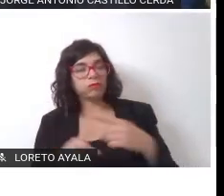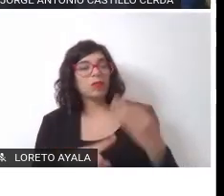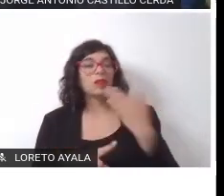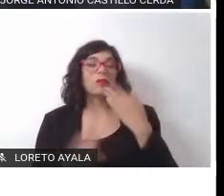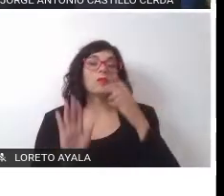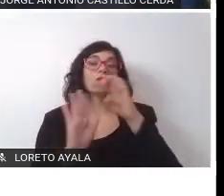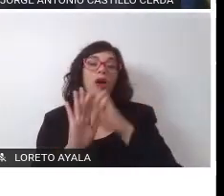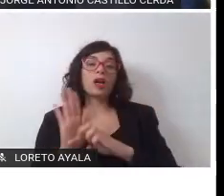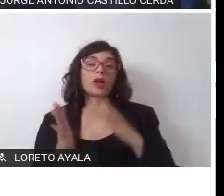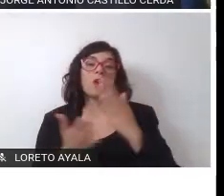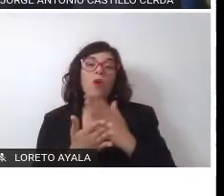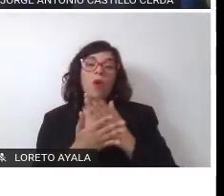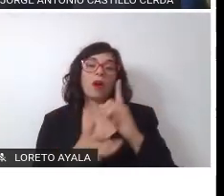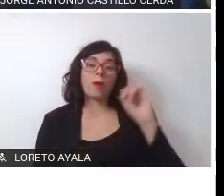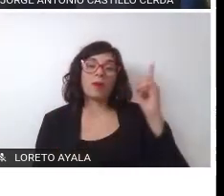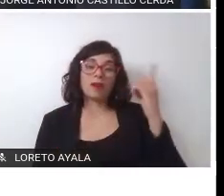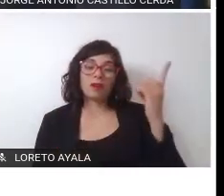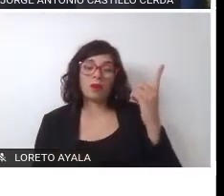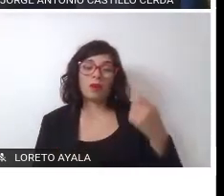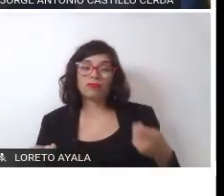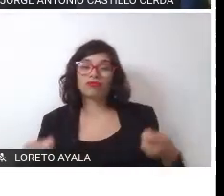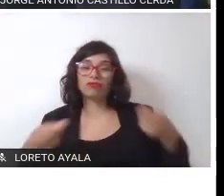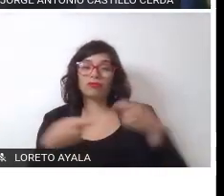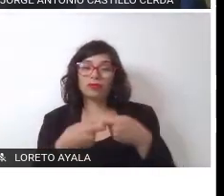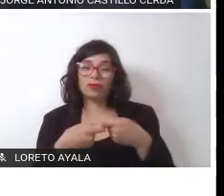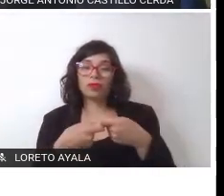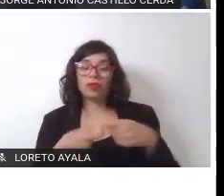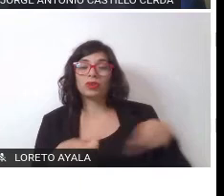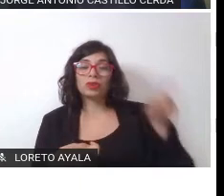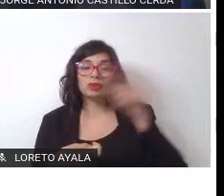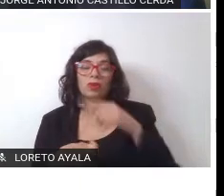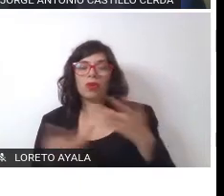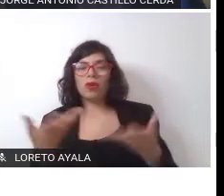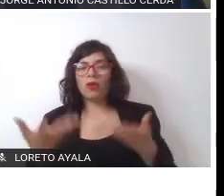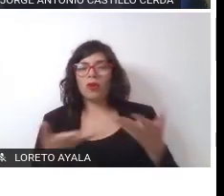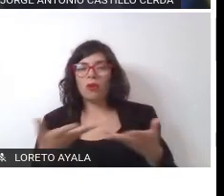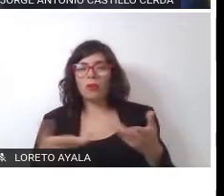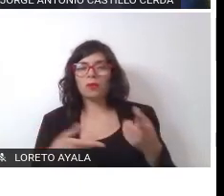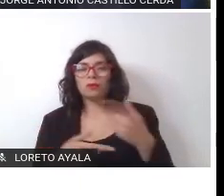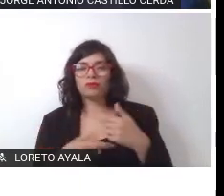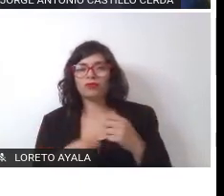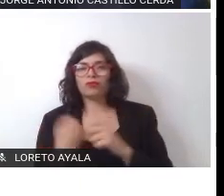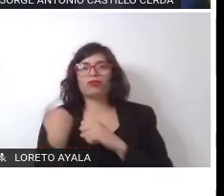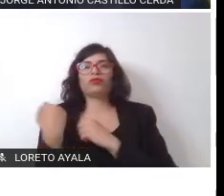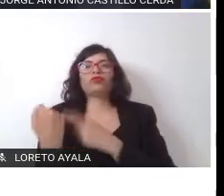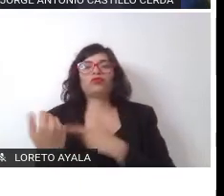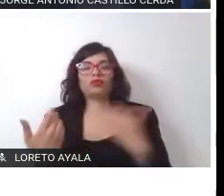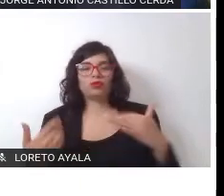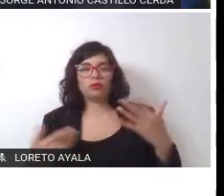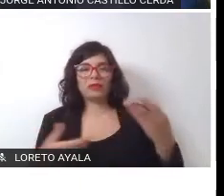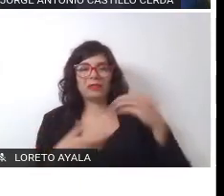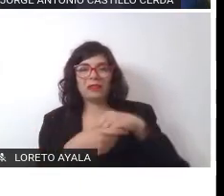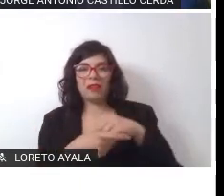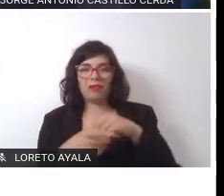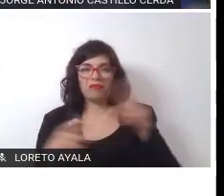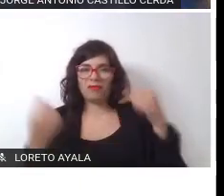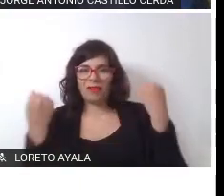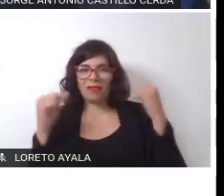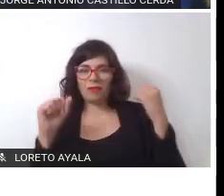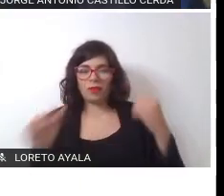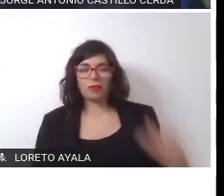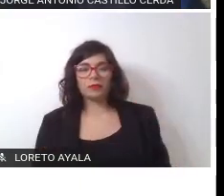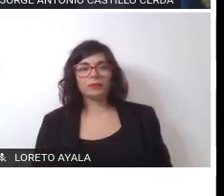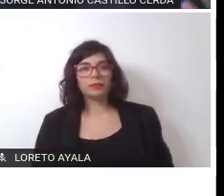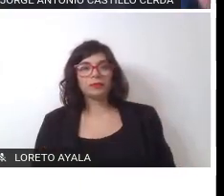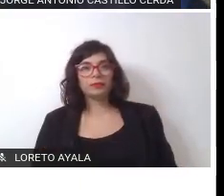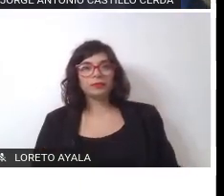colegios particulares subvencionados que son muy potentes en el área del deporte. ¿Ya? Vamos a